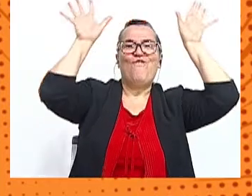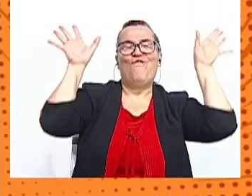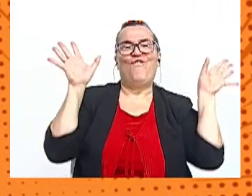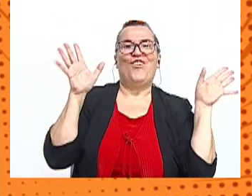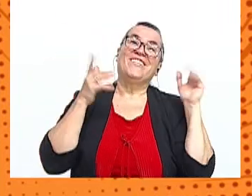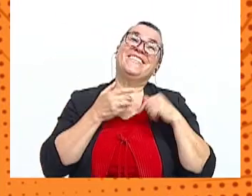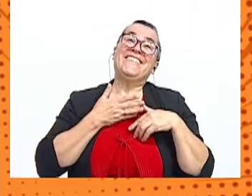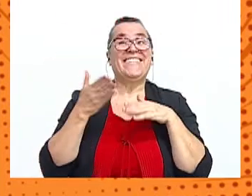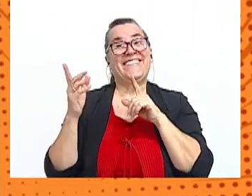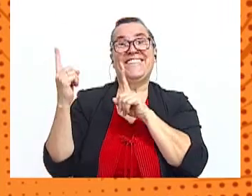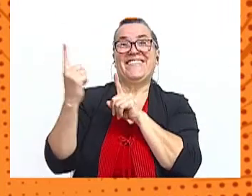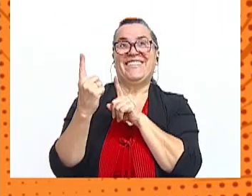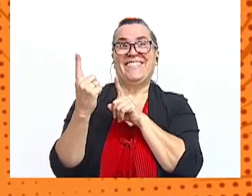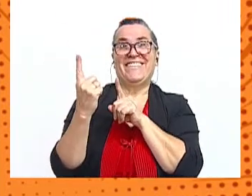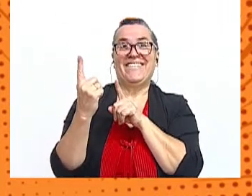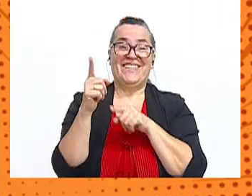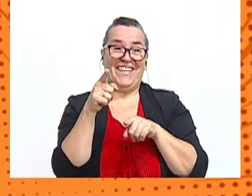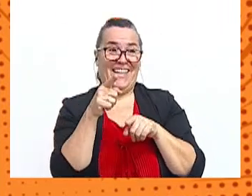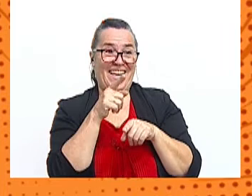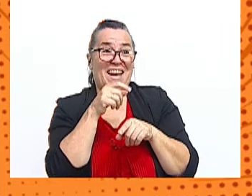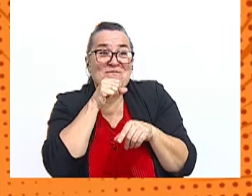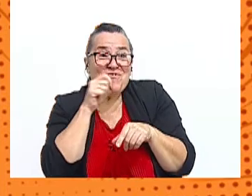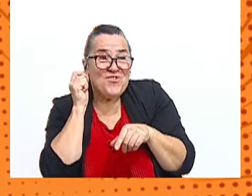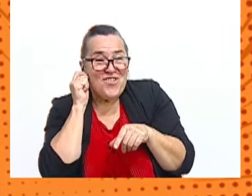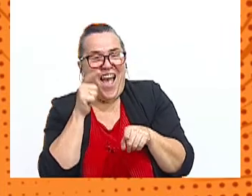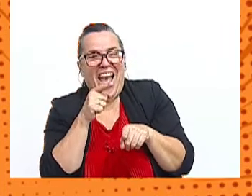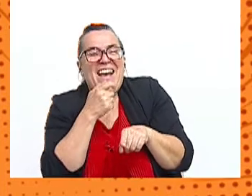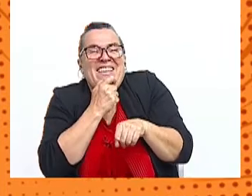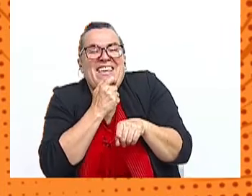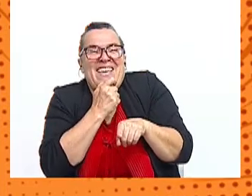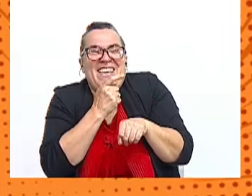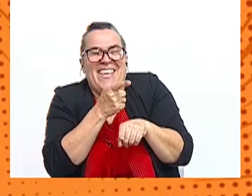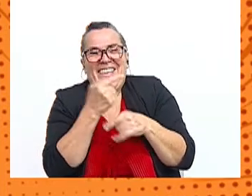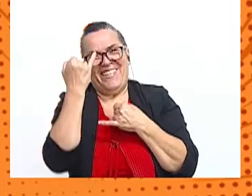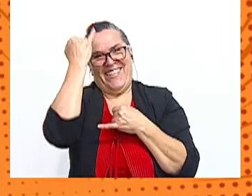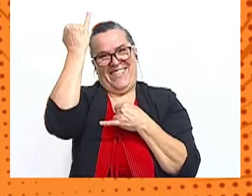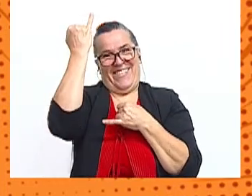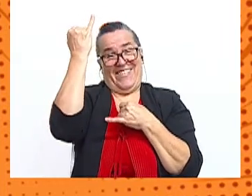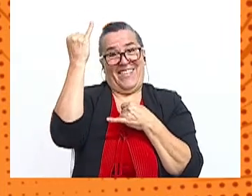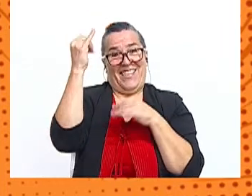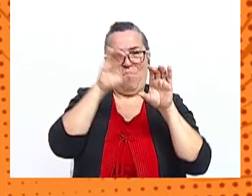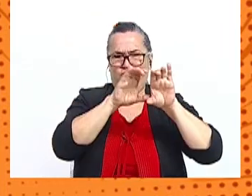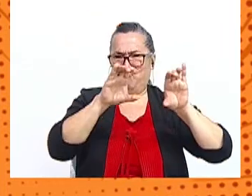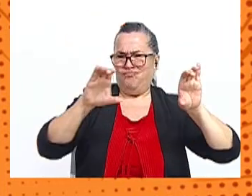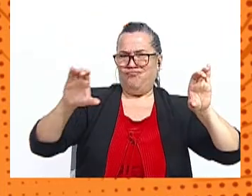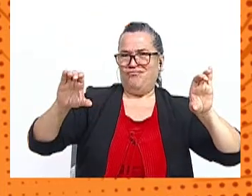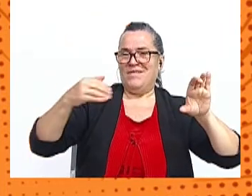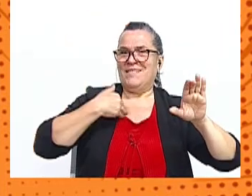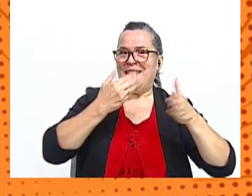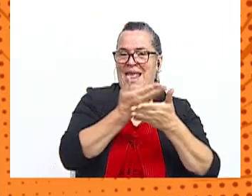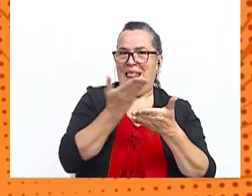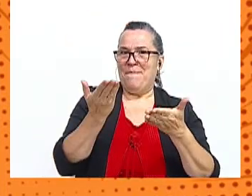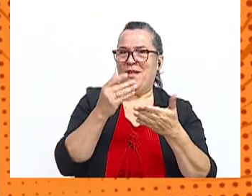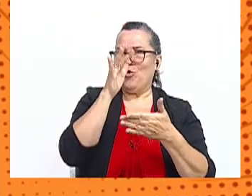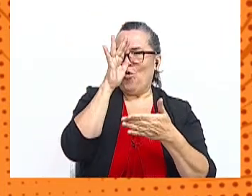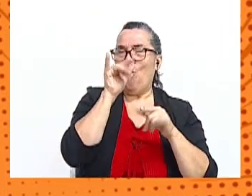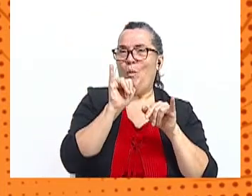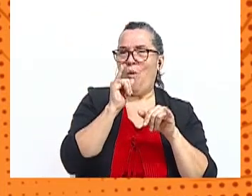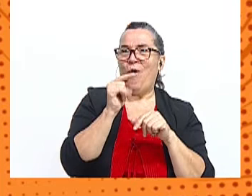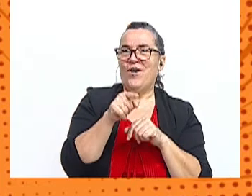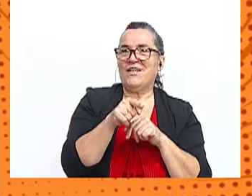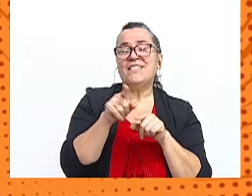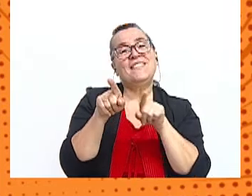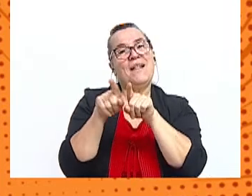compañera, quien sonríe ante esa idea. Recuerden, la tira cómica va a tener un elemento de humor